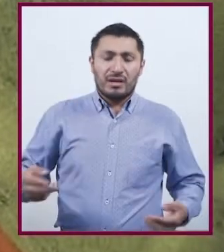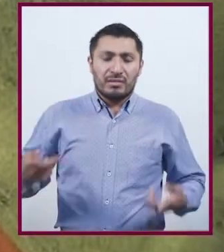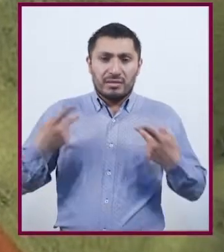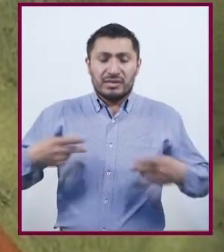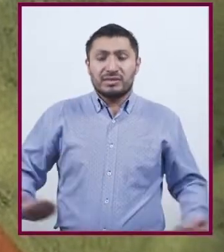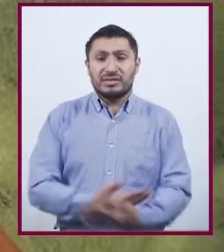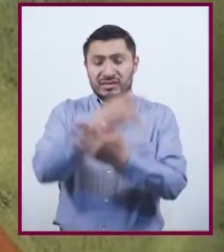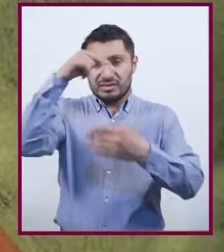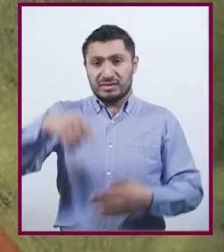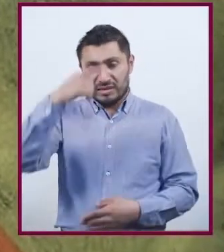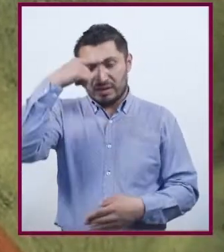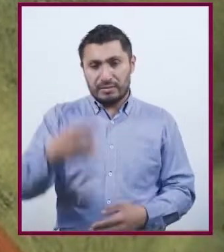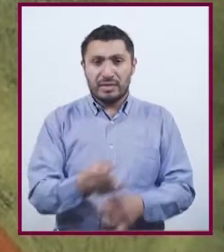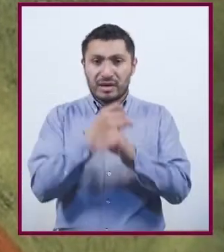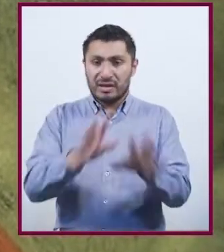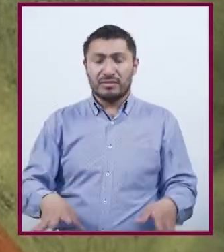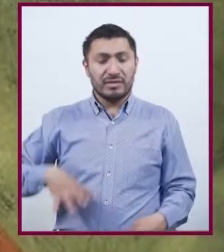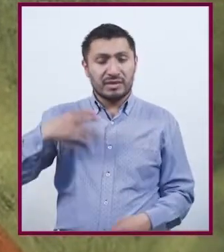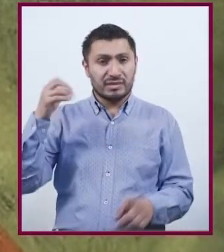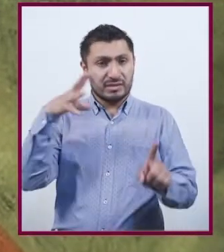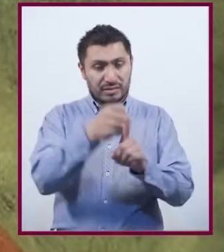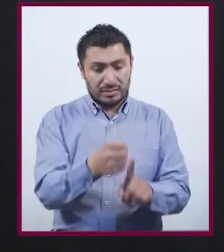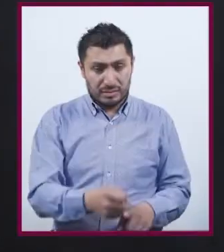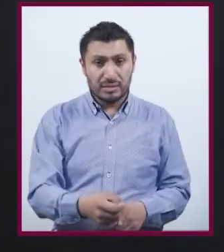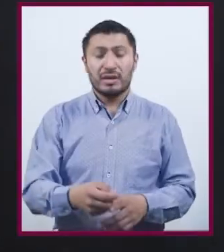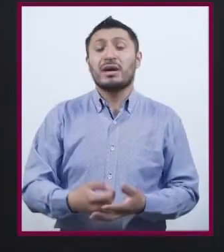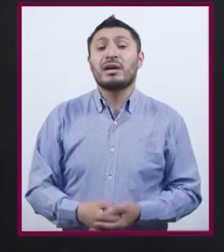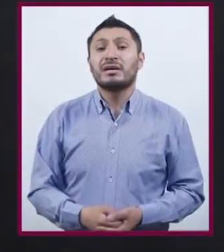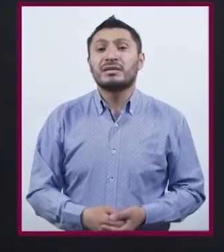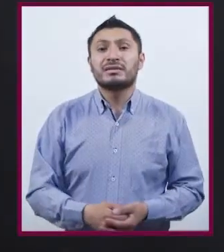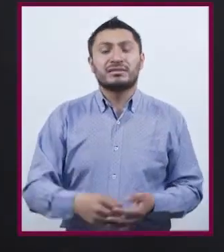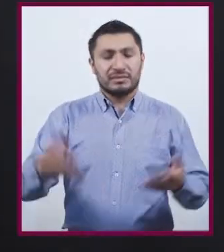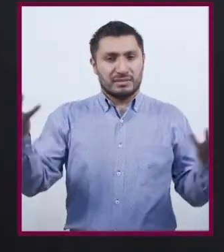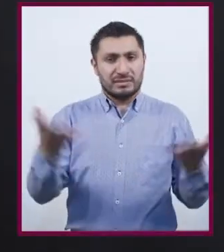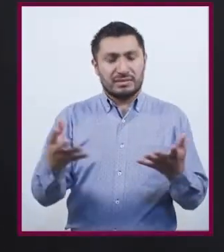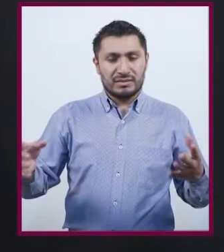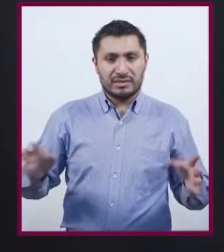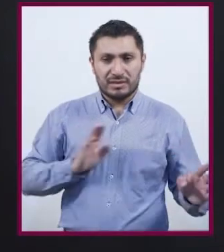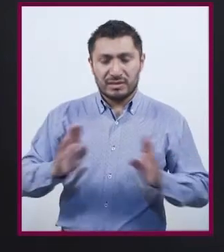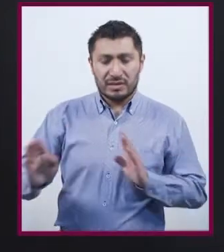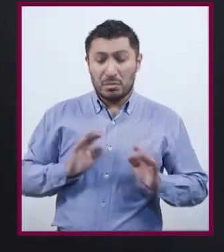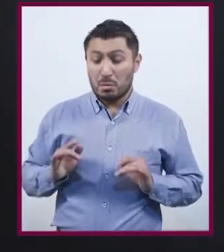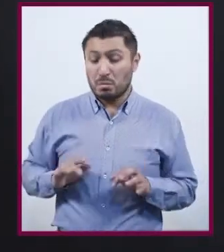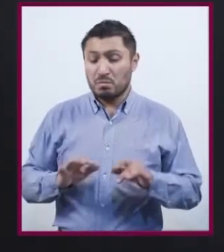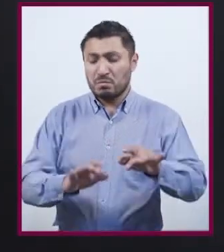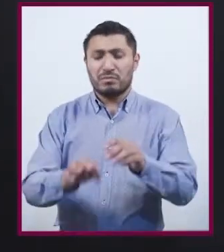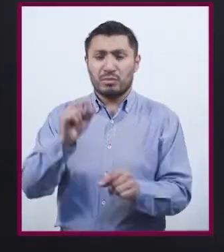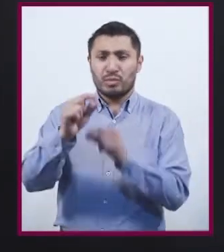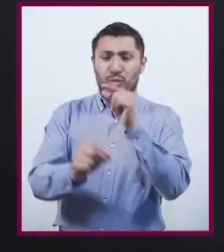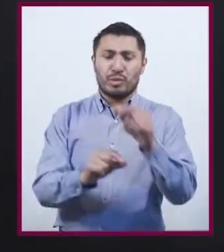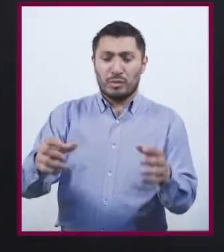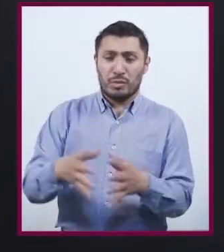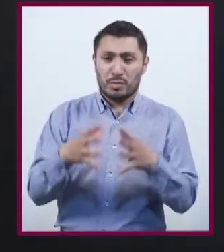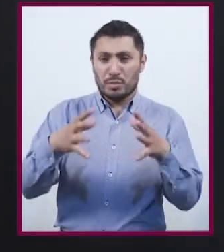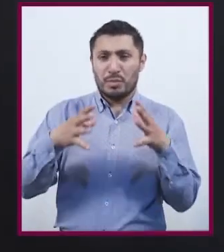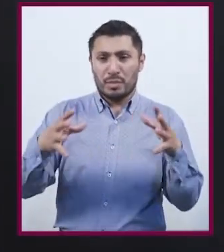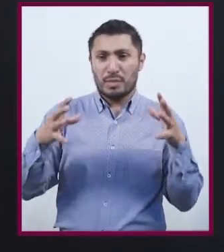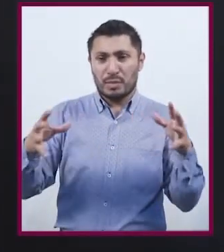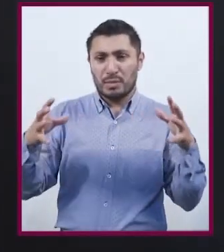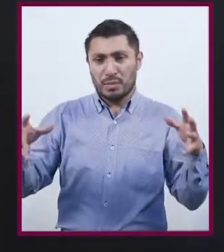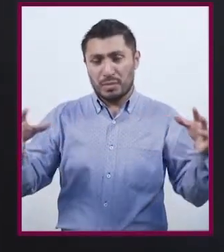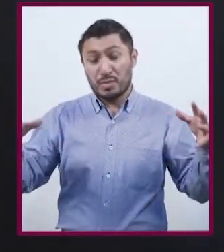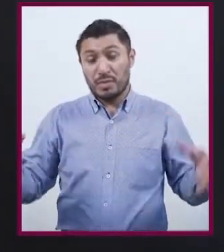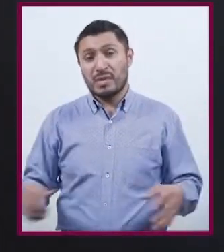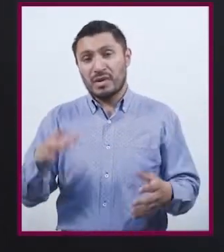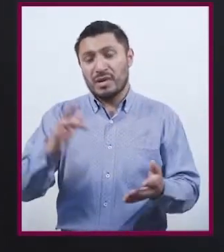criollos al enarbolar la lucha por la independencia. Las reformas militares contemplaron la creación de un ejército, el cual poco a